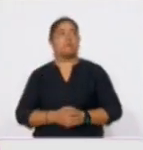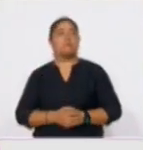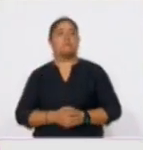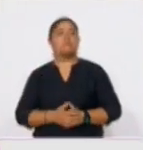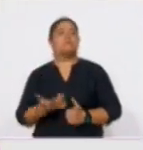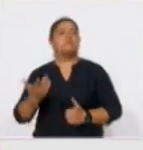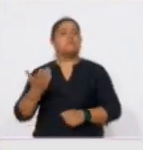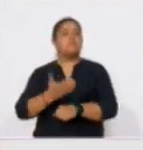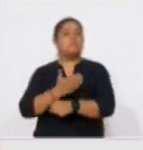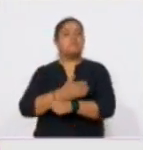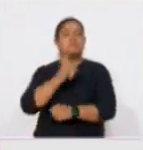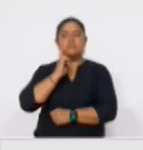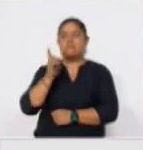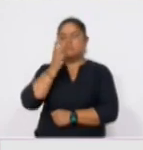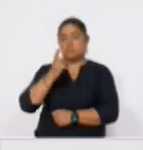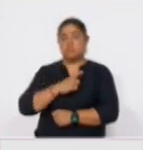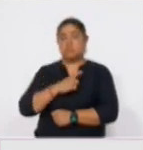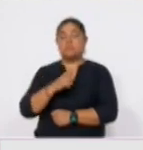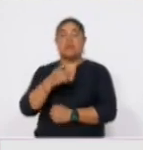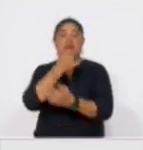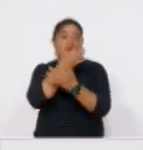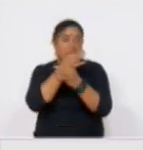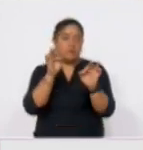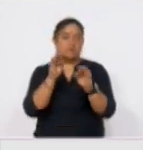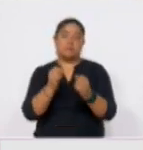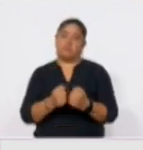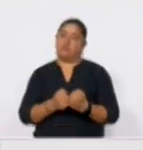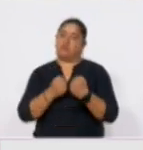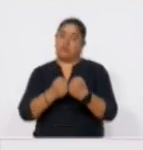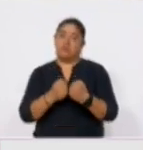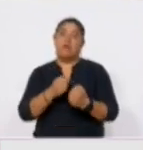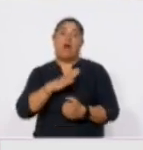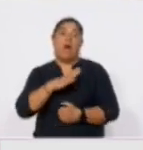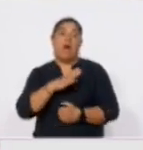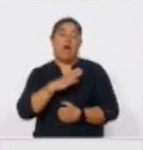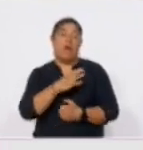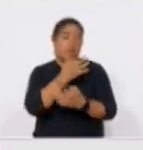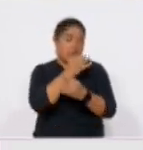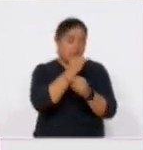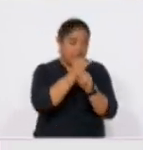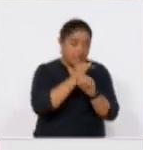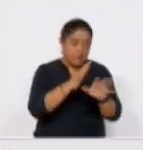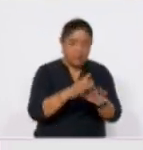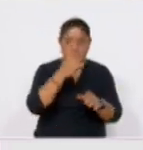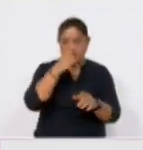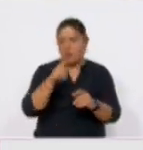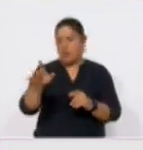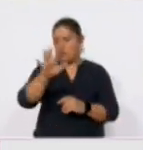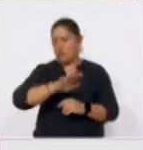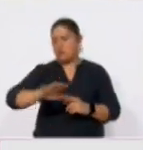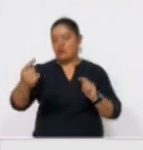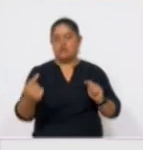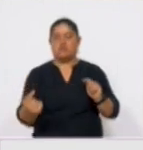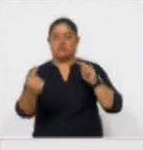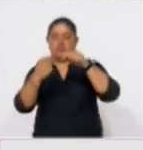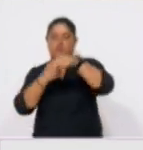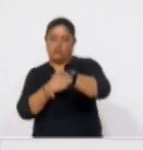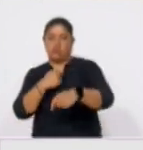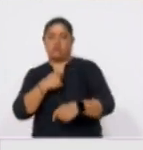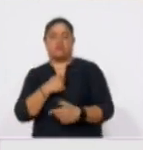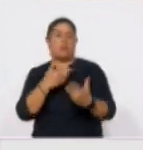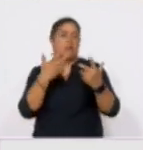que la información es poder y el tener información para poder ser empáticos con toda la sociedad de lo que se está haciendo o de lo